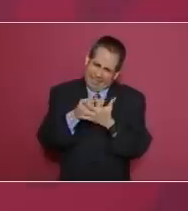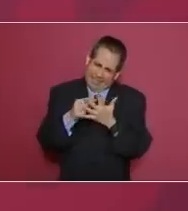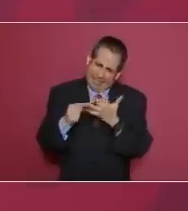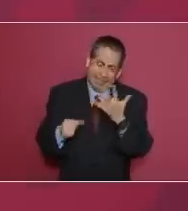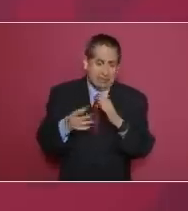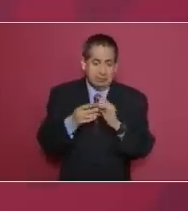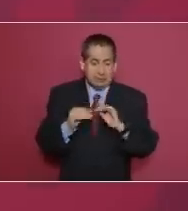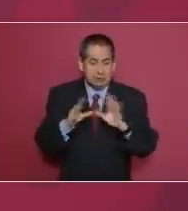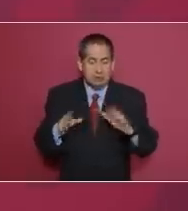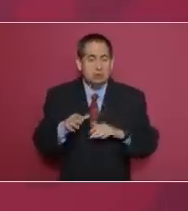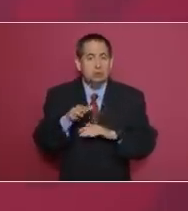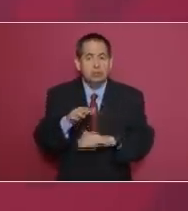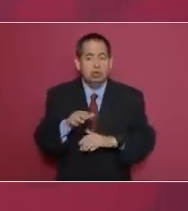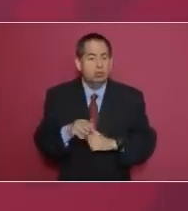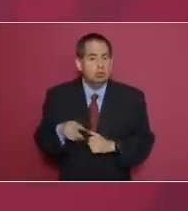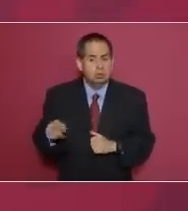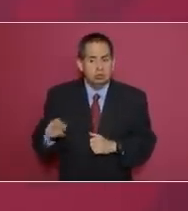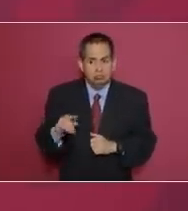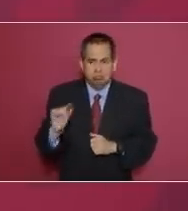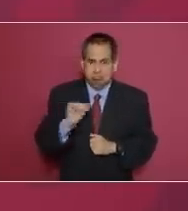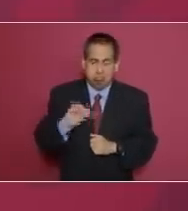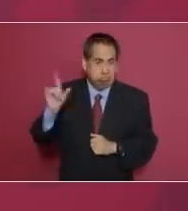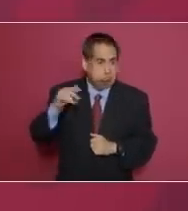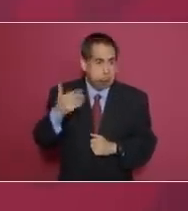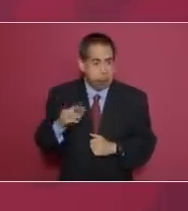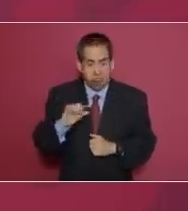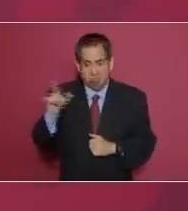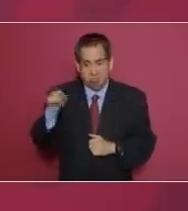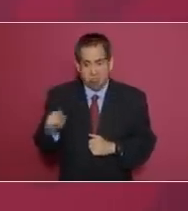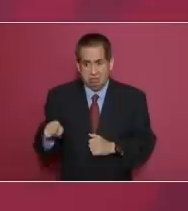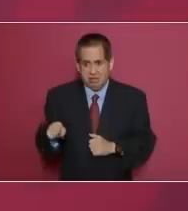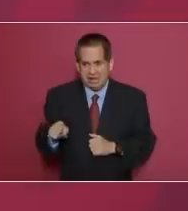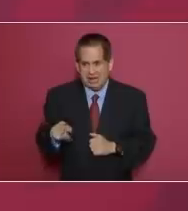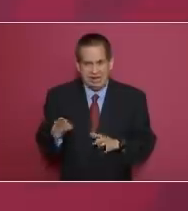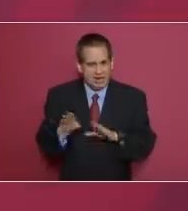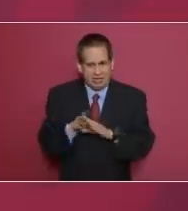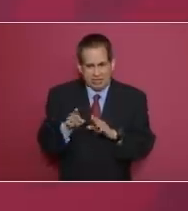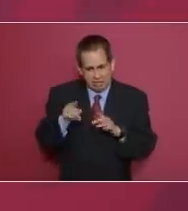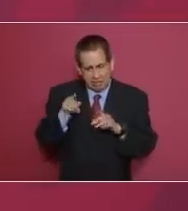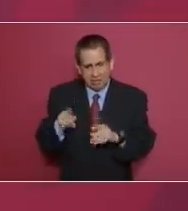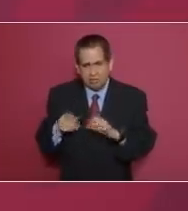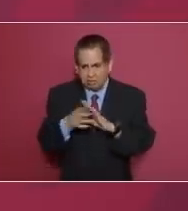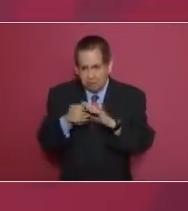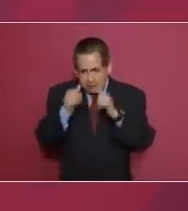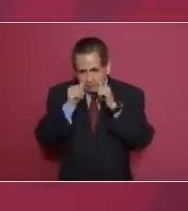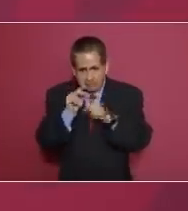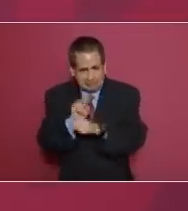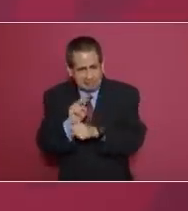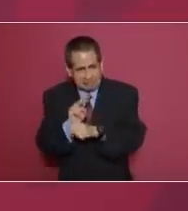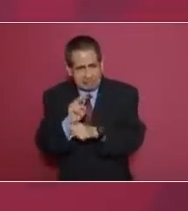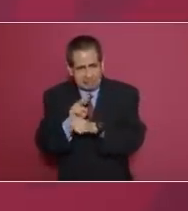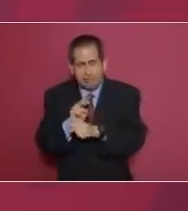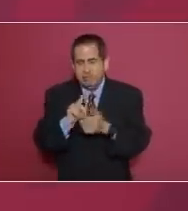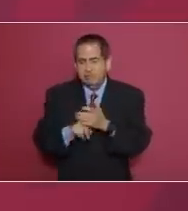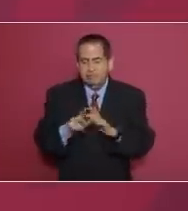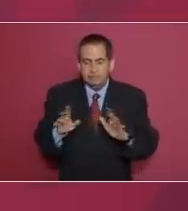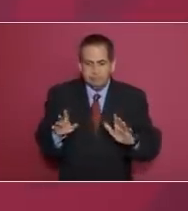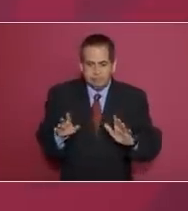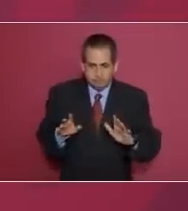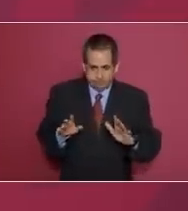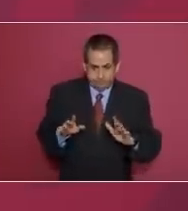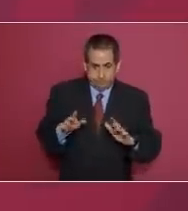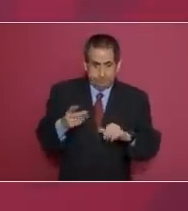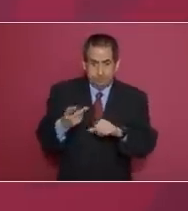explicación, son profesionales, están dándole seguimiento a toda